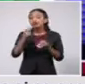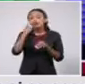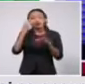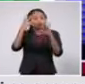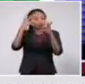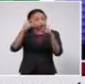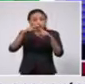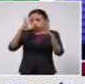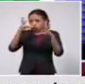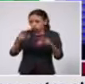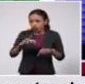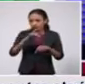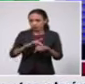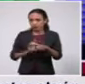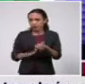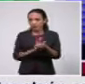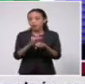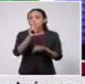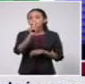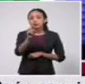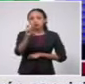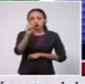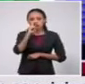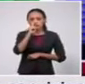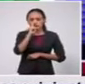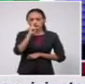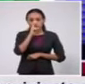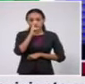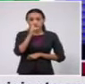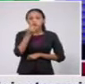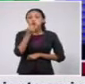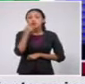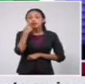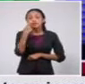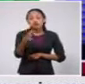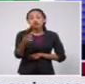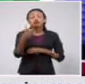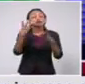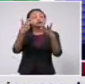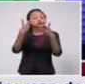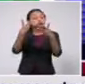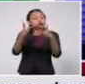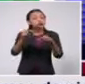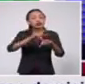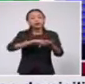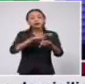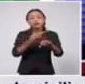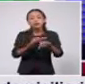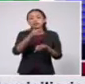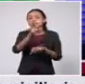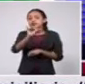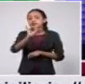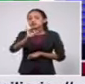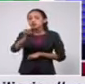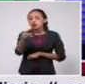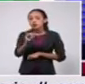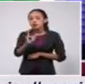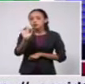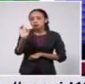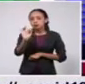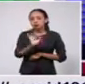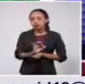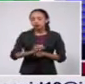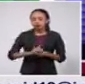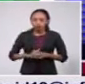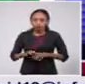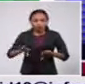pandemia, desde el 1 de noviembre, pues es una cifra que representa el 17,6% de